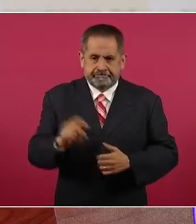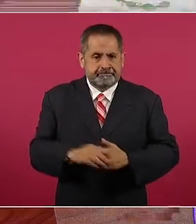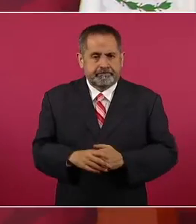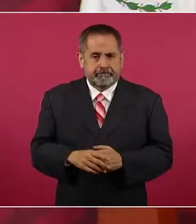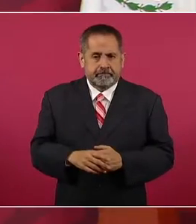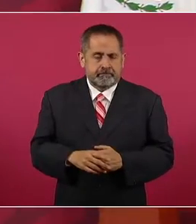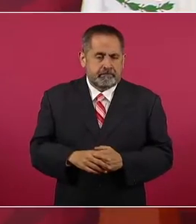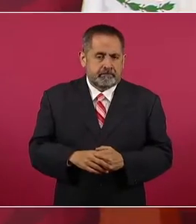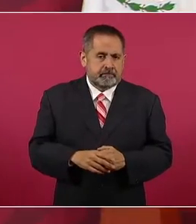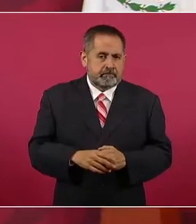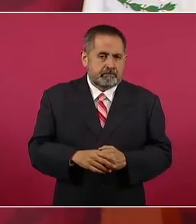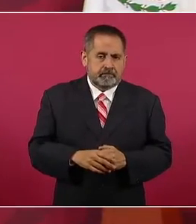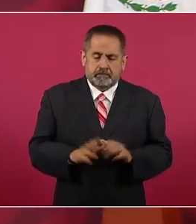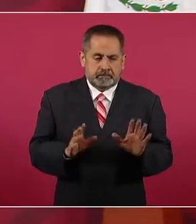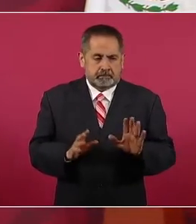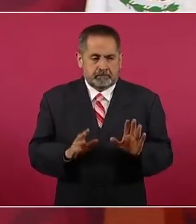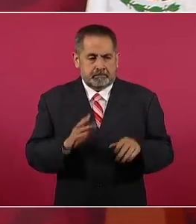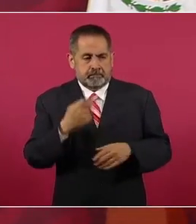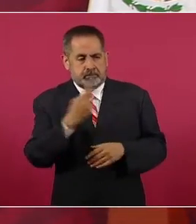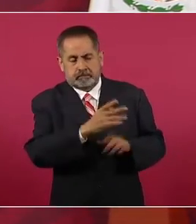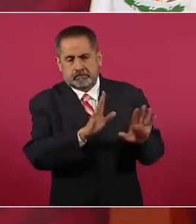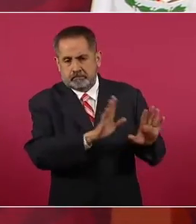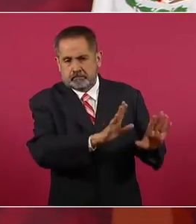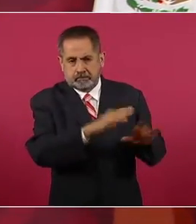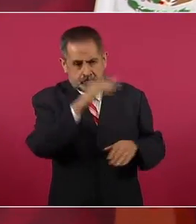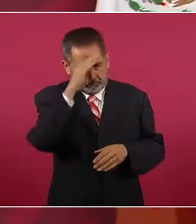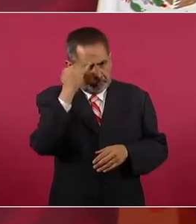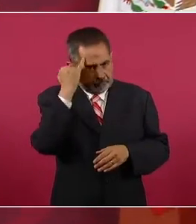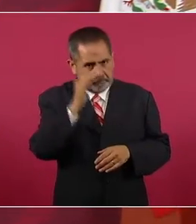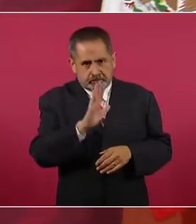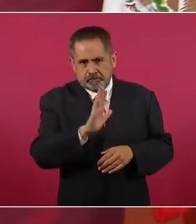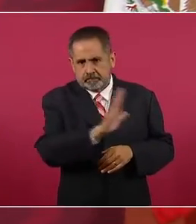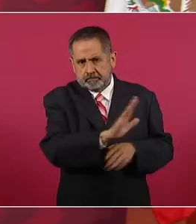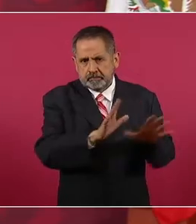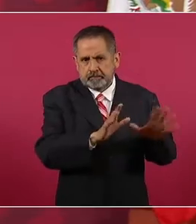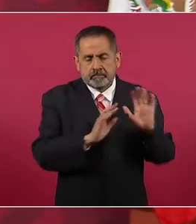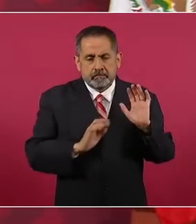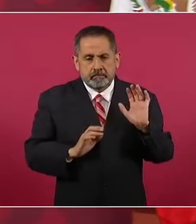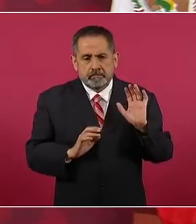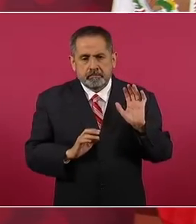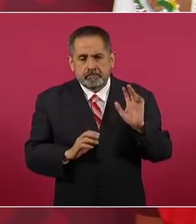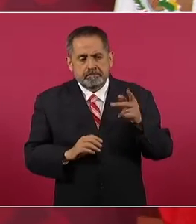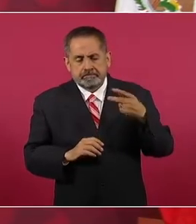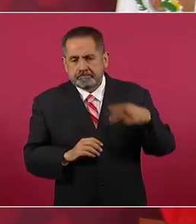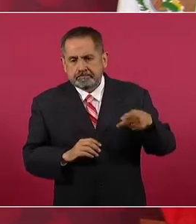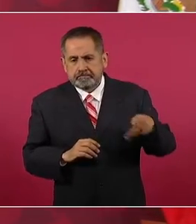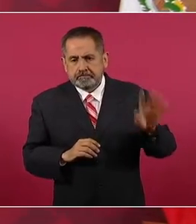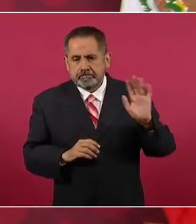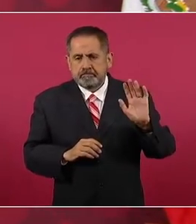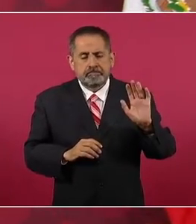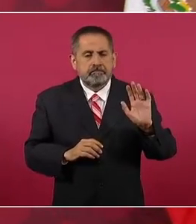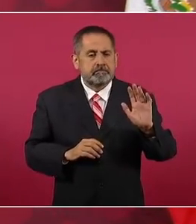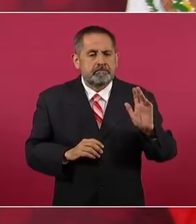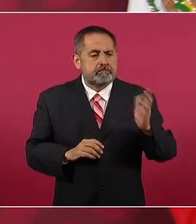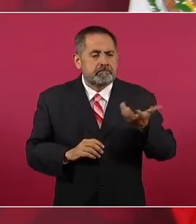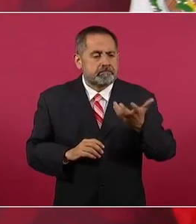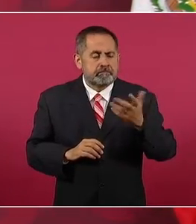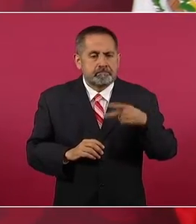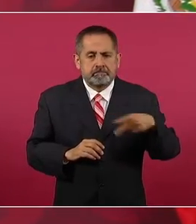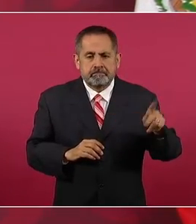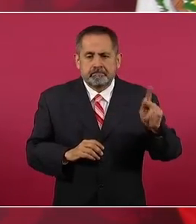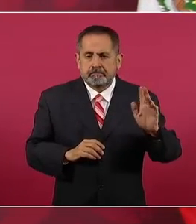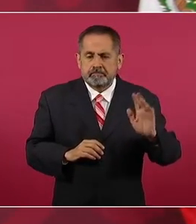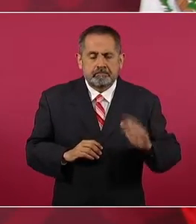Ese es el pensamiento, la manera de ver, de actuar,